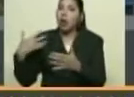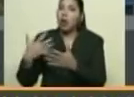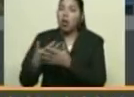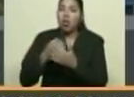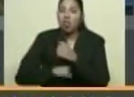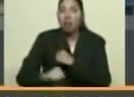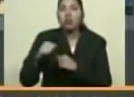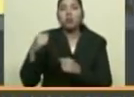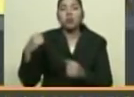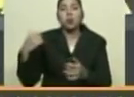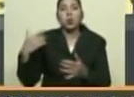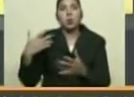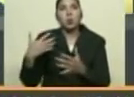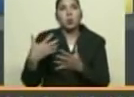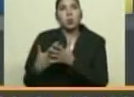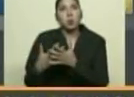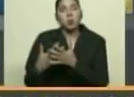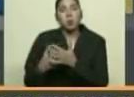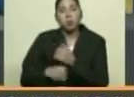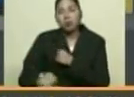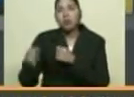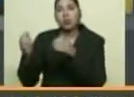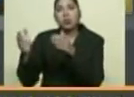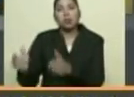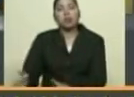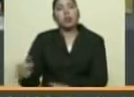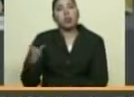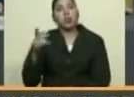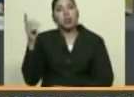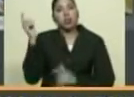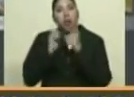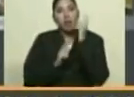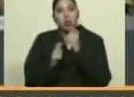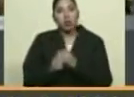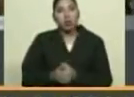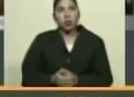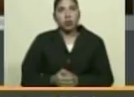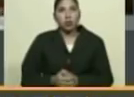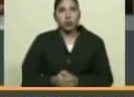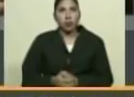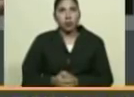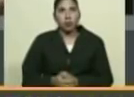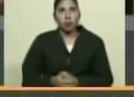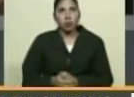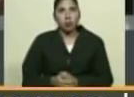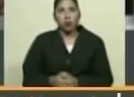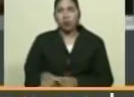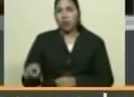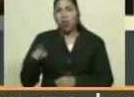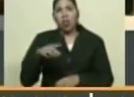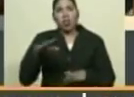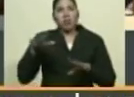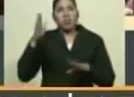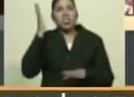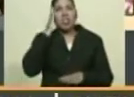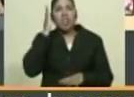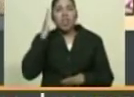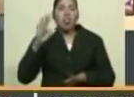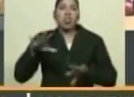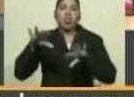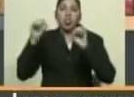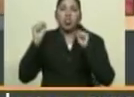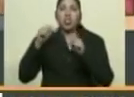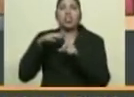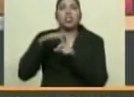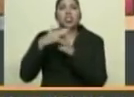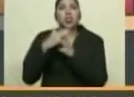nuestro corazón homenaje al comandante Hugo Chávez Frías, comandante de la Revolución Bolivariana. Por algo el comandante dijo